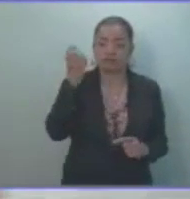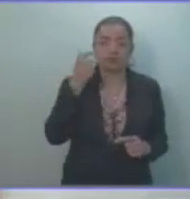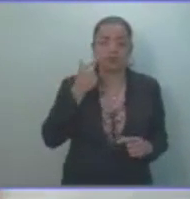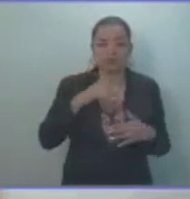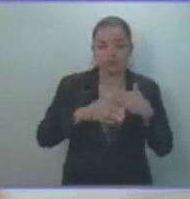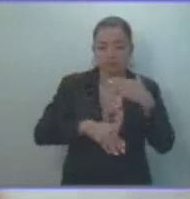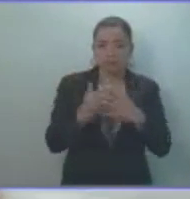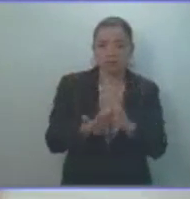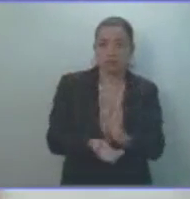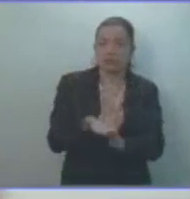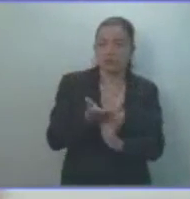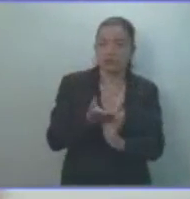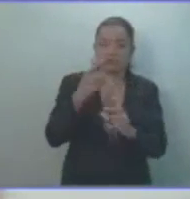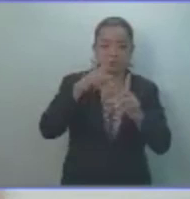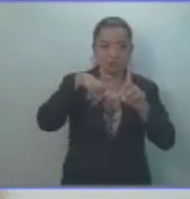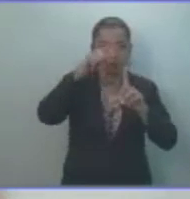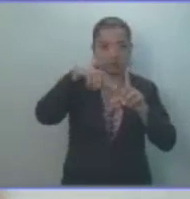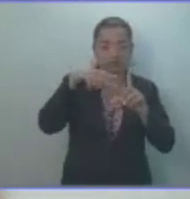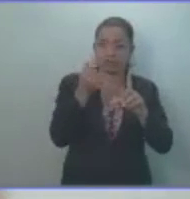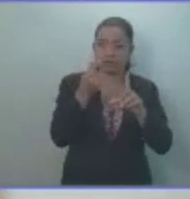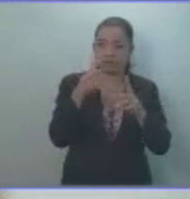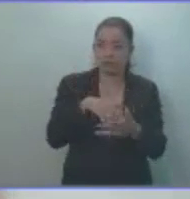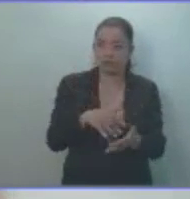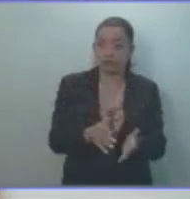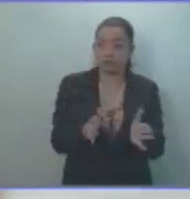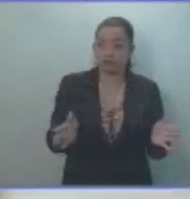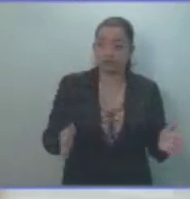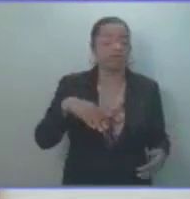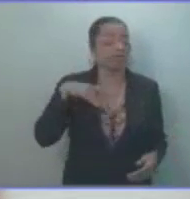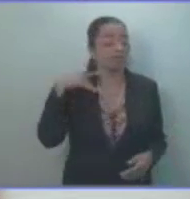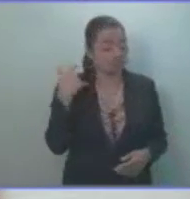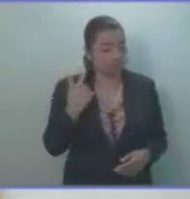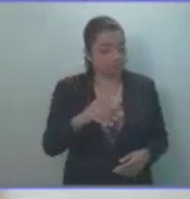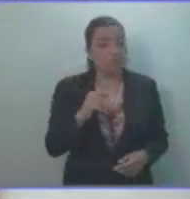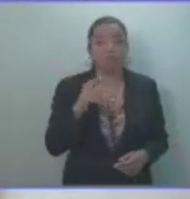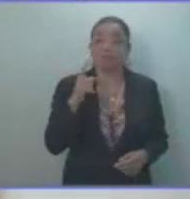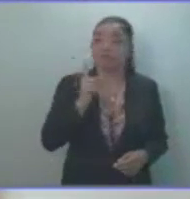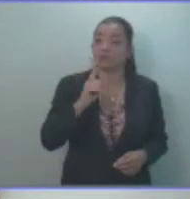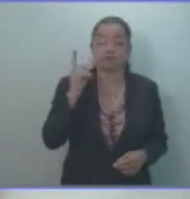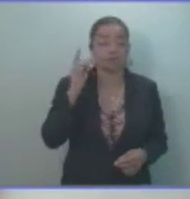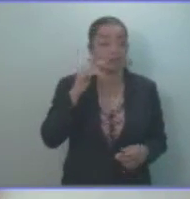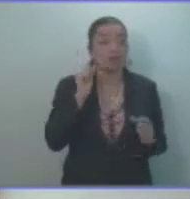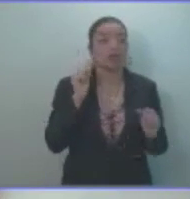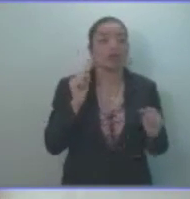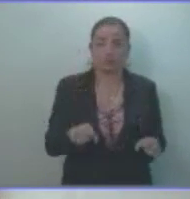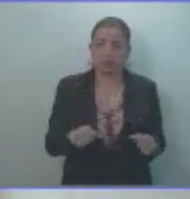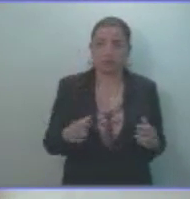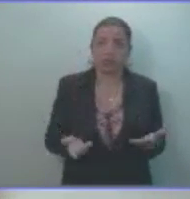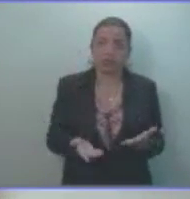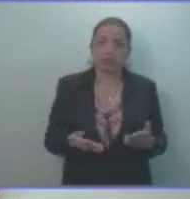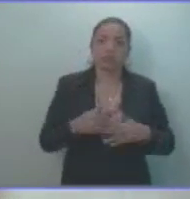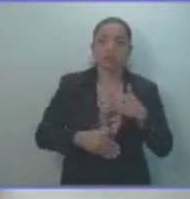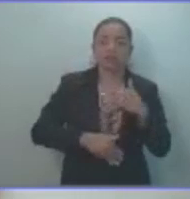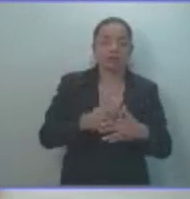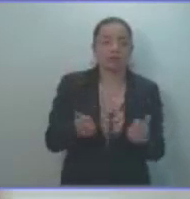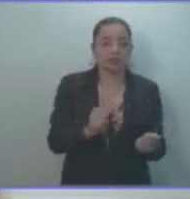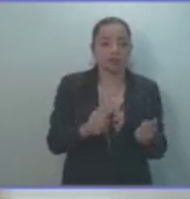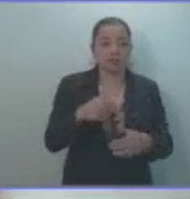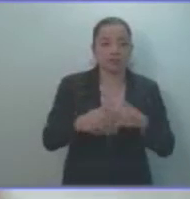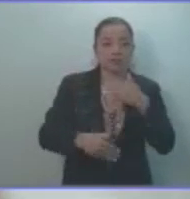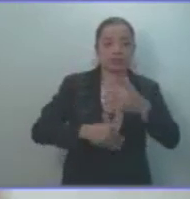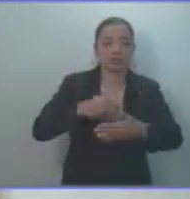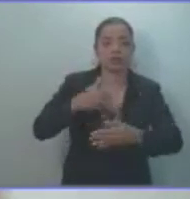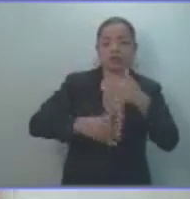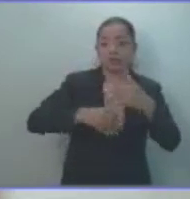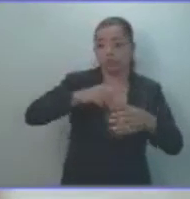la sostenibilidad de las finanzas públicas son grandes, pero no son imposibles si no perdemos el camino de seguir